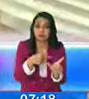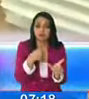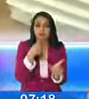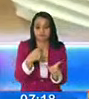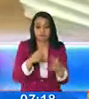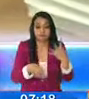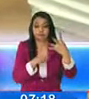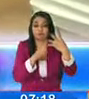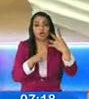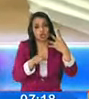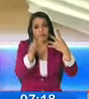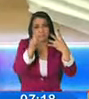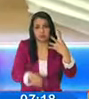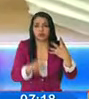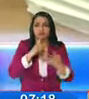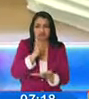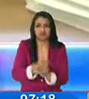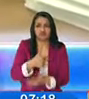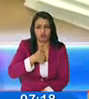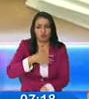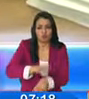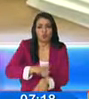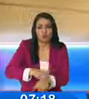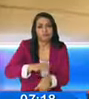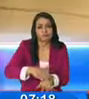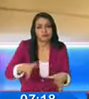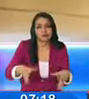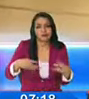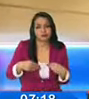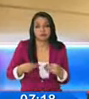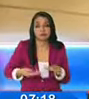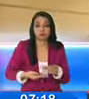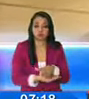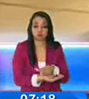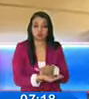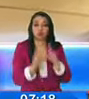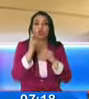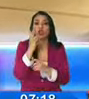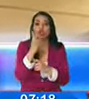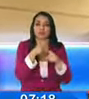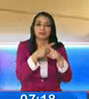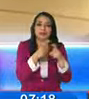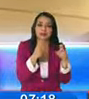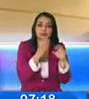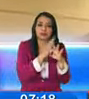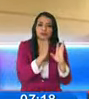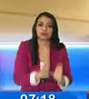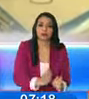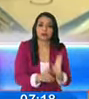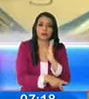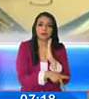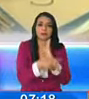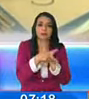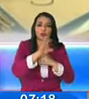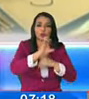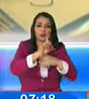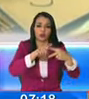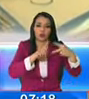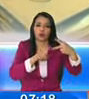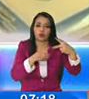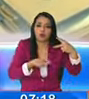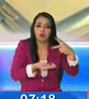participado en la asociación ilícita y reconoció que pagó dinero a dos exfuncionarios funcionarios de Petroecuador en relación